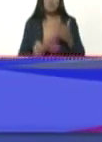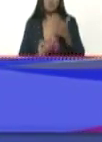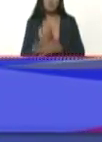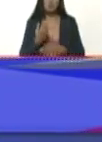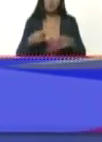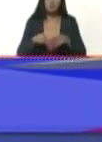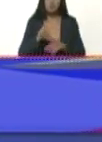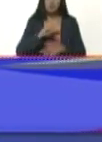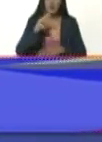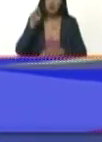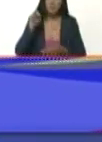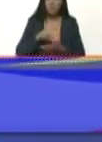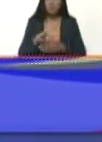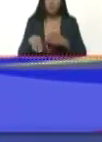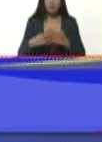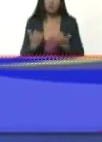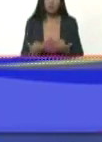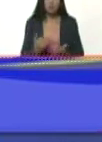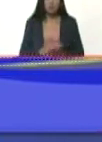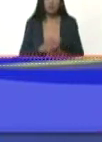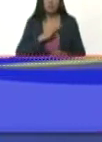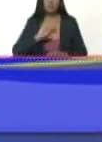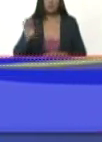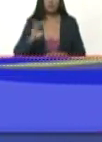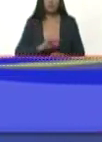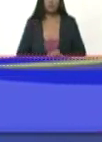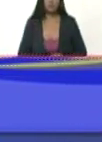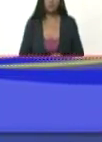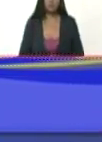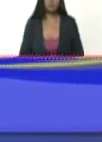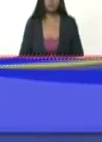de la República y por la fundación de la patria.